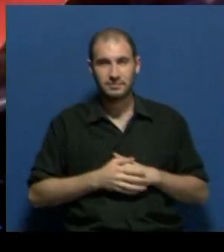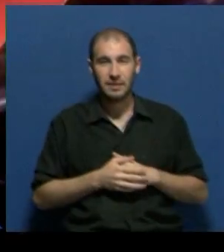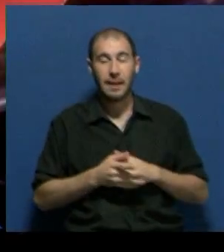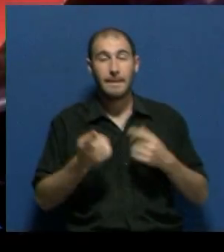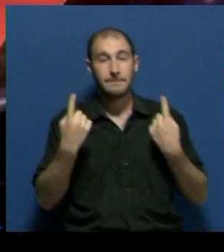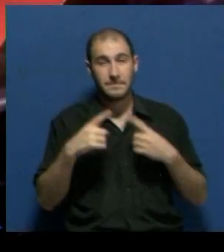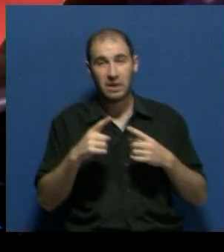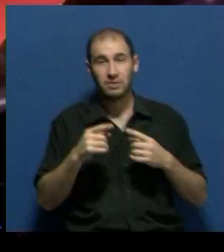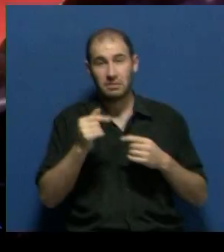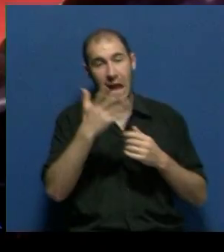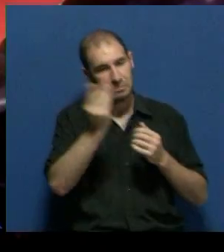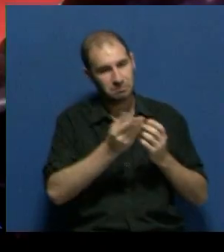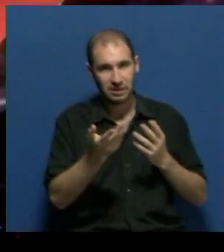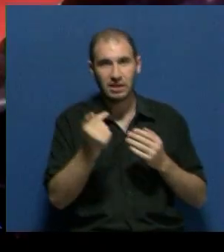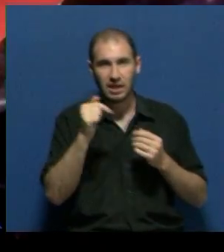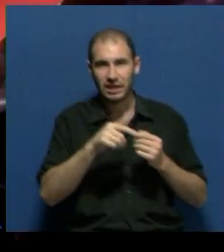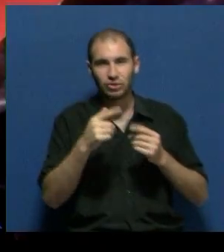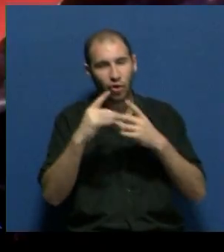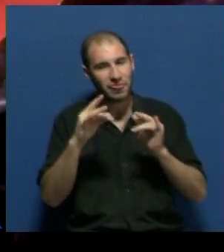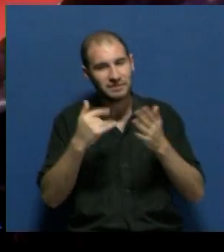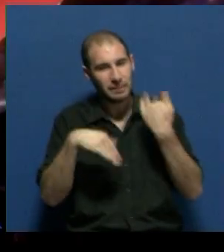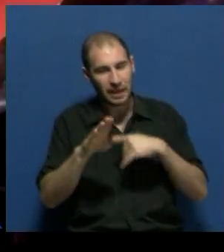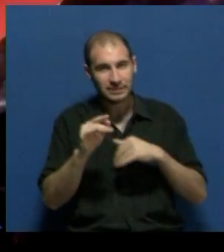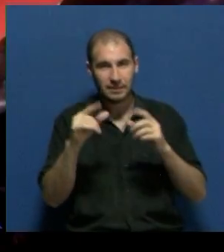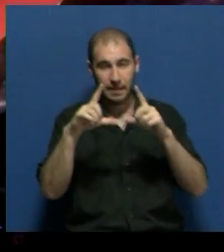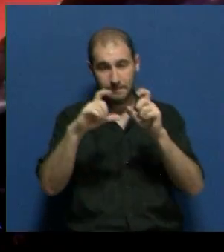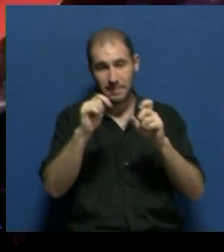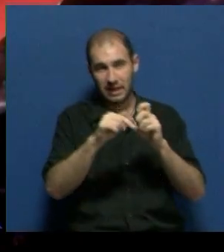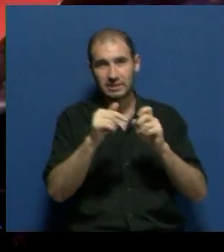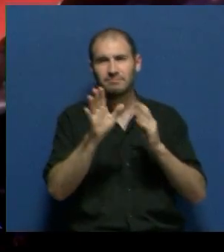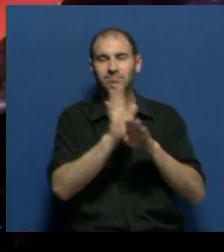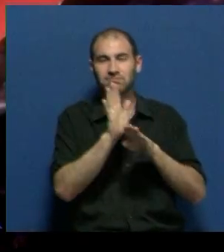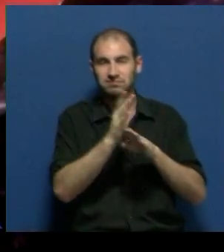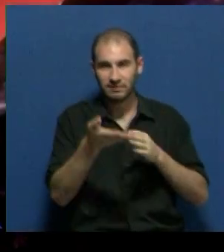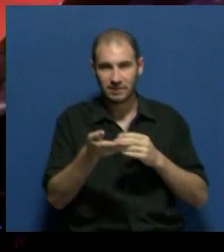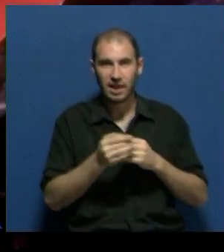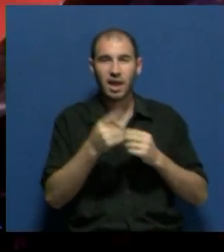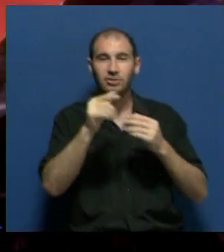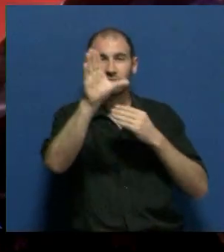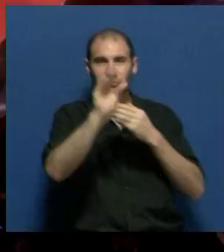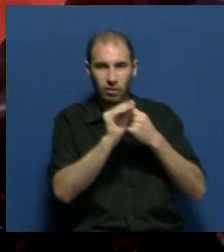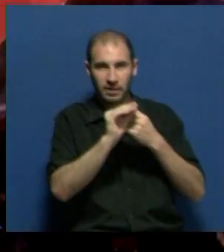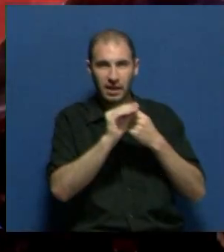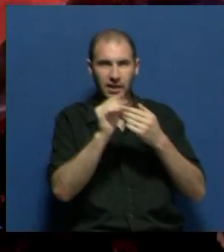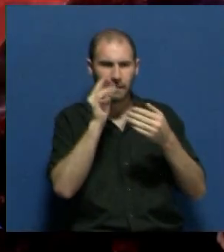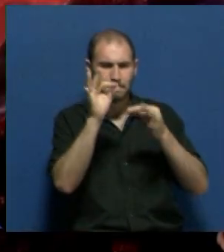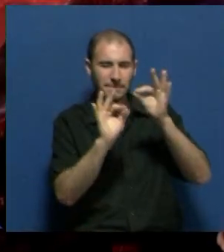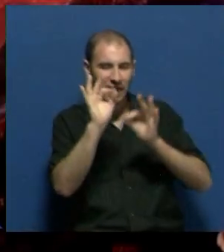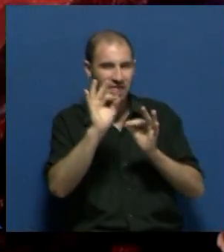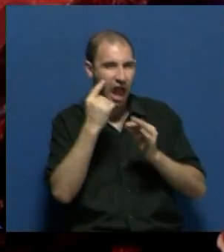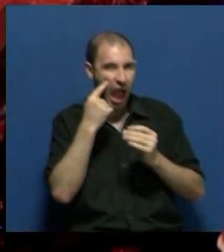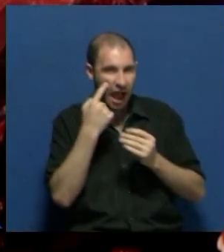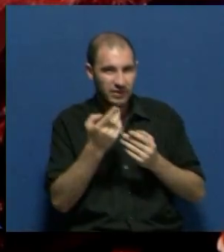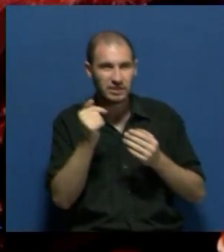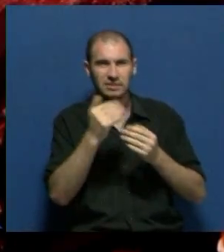Pero simple. Bueno, esto es mucho más complejo. El espectrómetro determina justamente, toma el espectro y mide